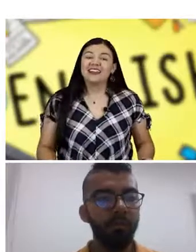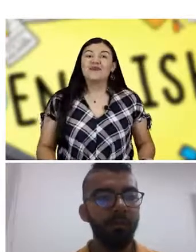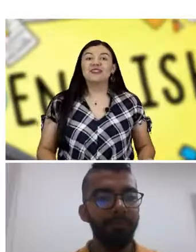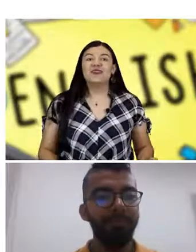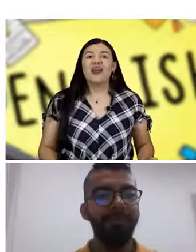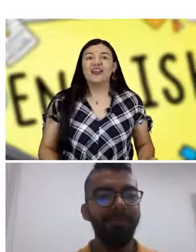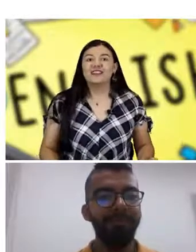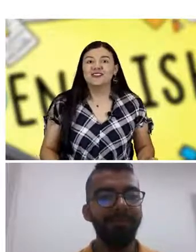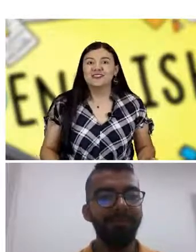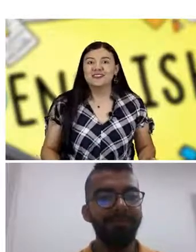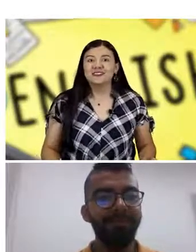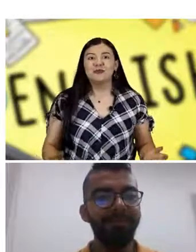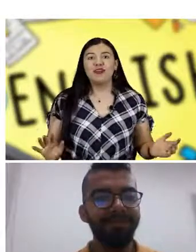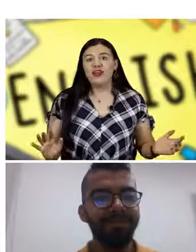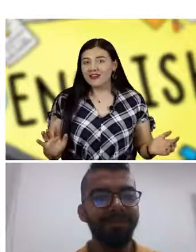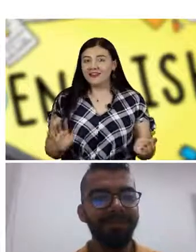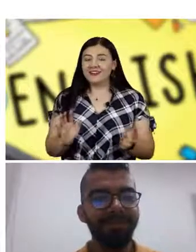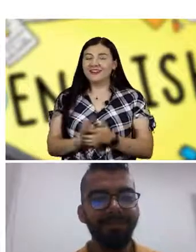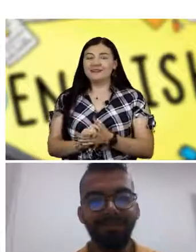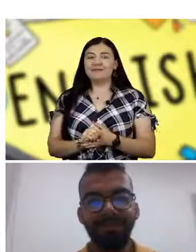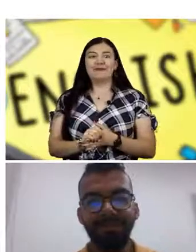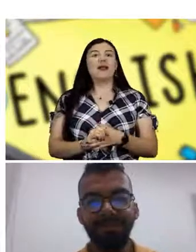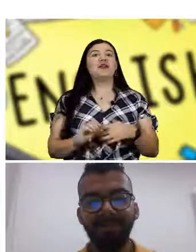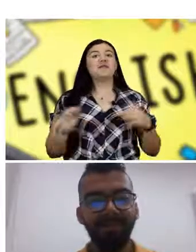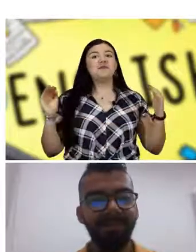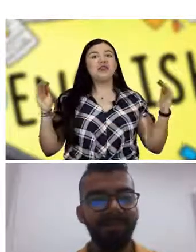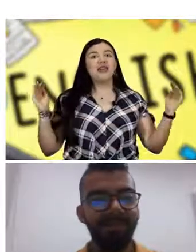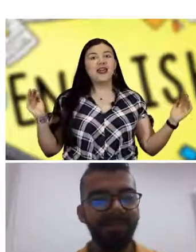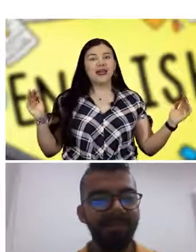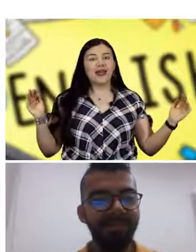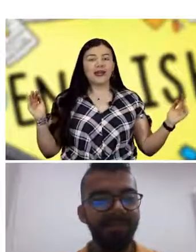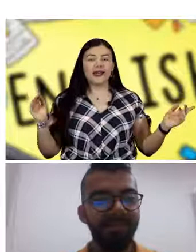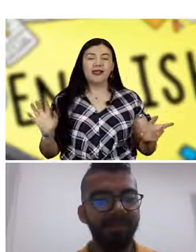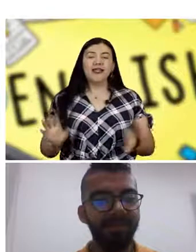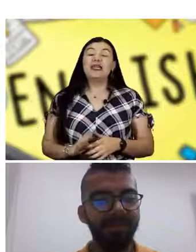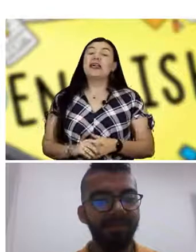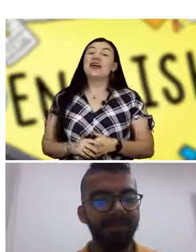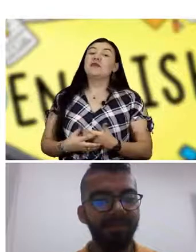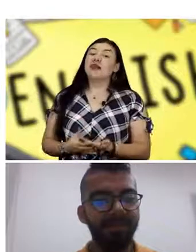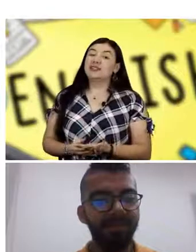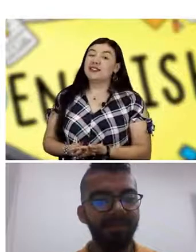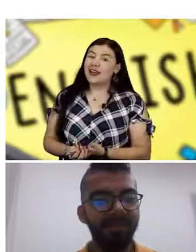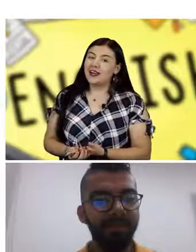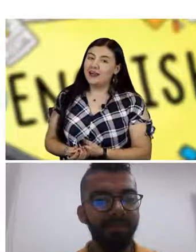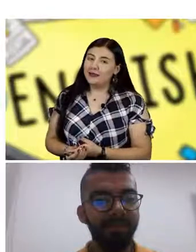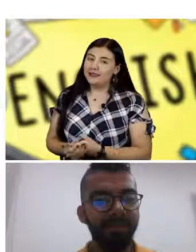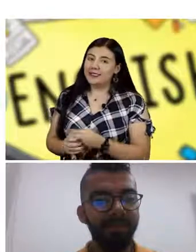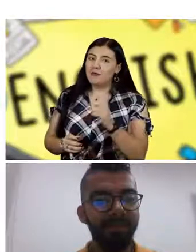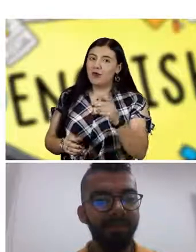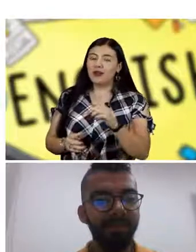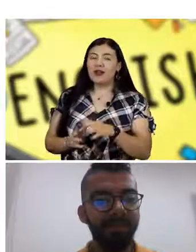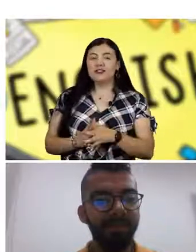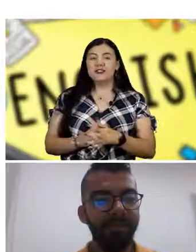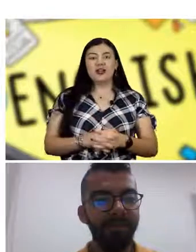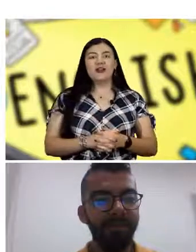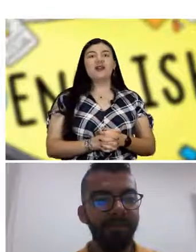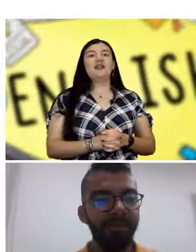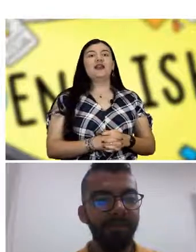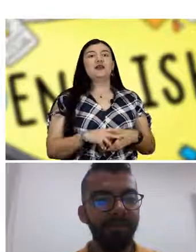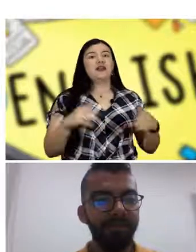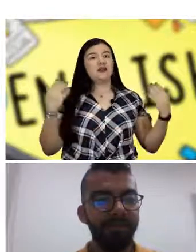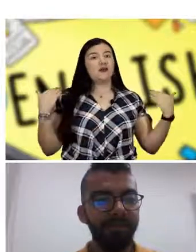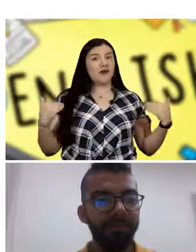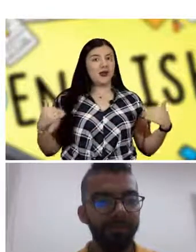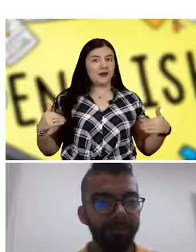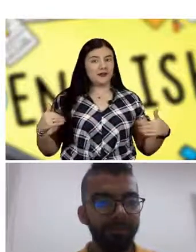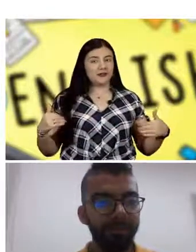Ok, ¿cómo estuvo eso? ¿Sí pudieron? Una palabra bien larga. Y además de larga, está muy relacionada con